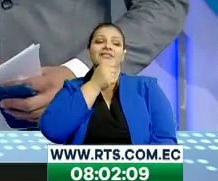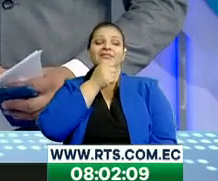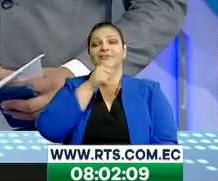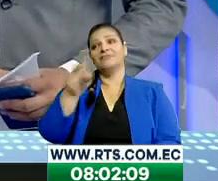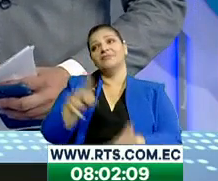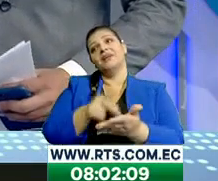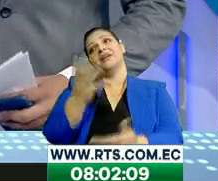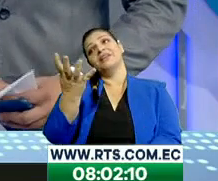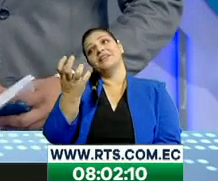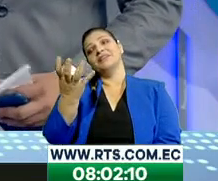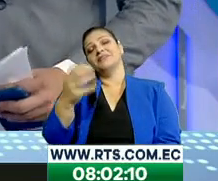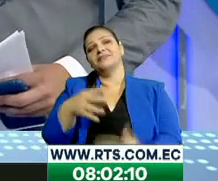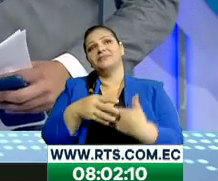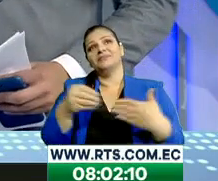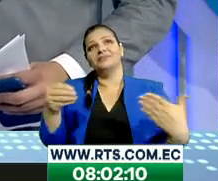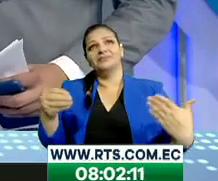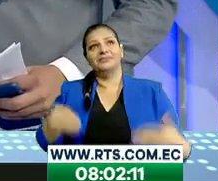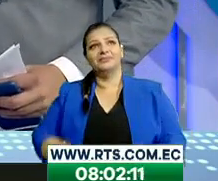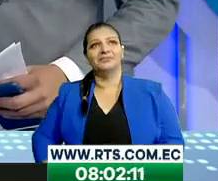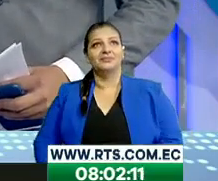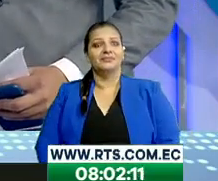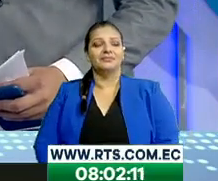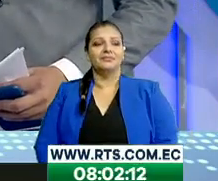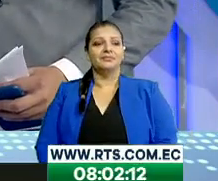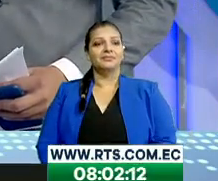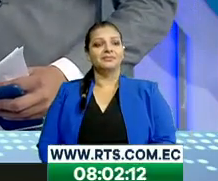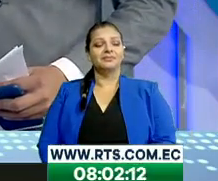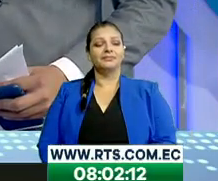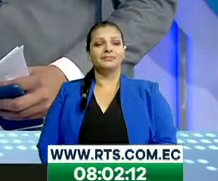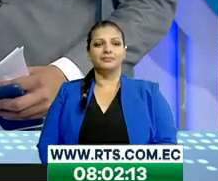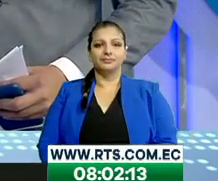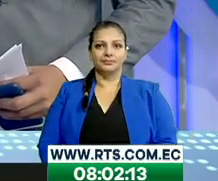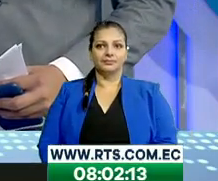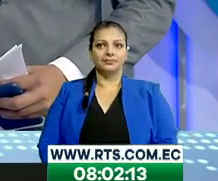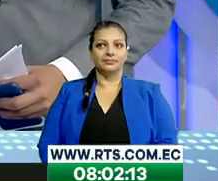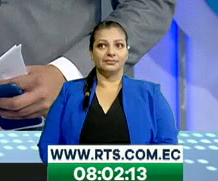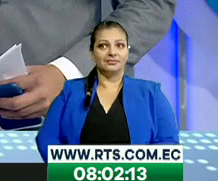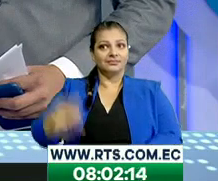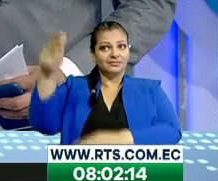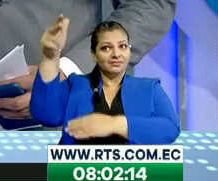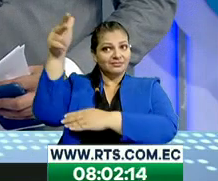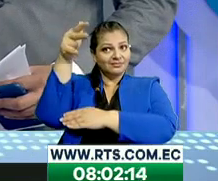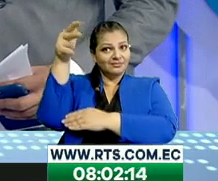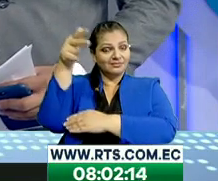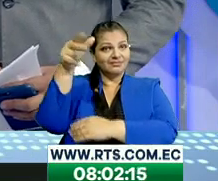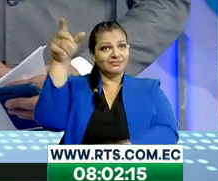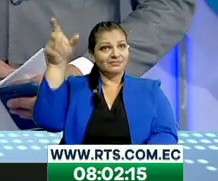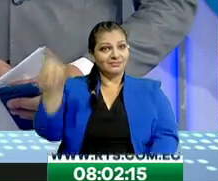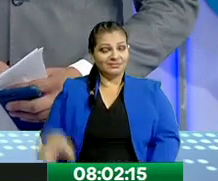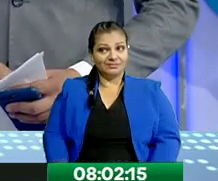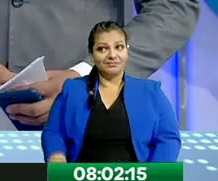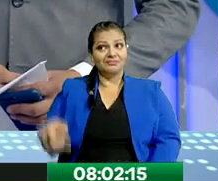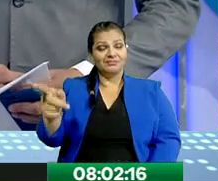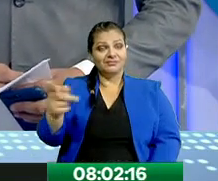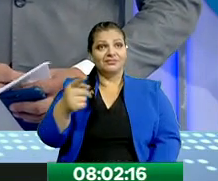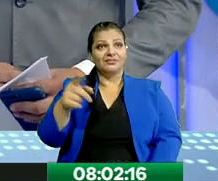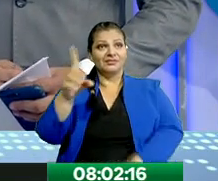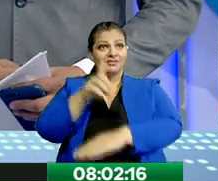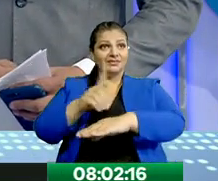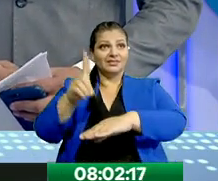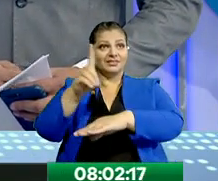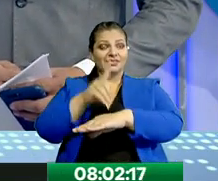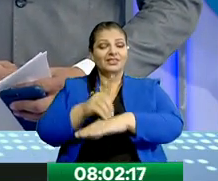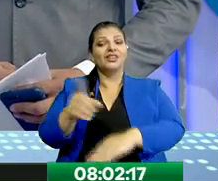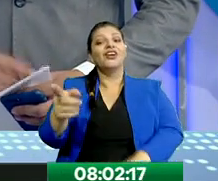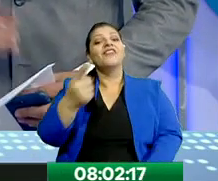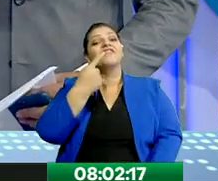Ahí está. Oiga. ¿Ah? El señor director de cámara dice que usted. Verá que yo digo señor director de cámara. El perillero